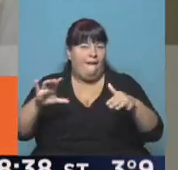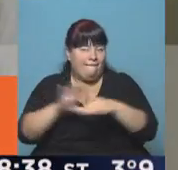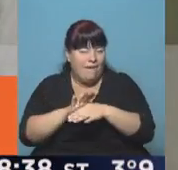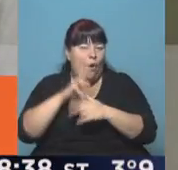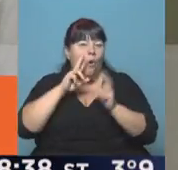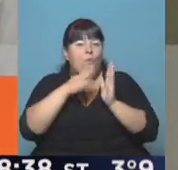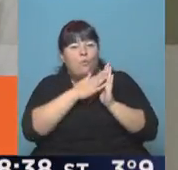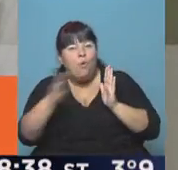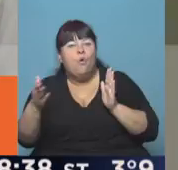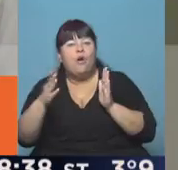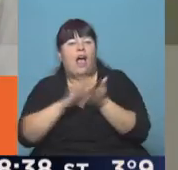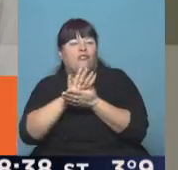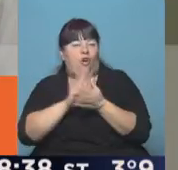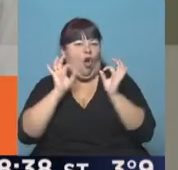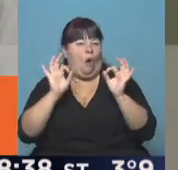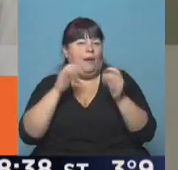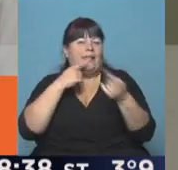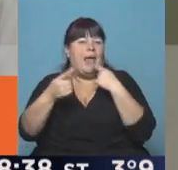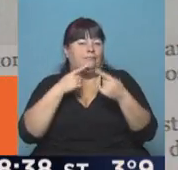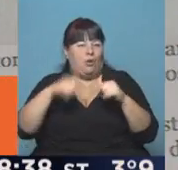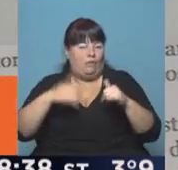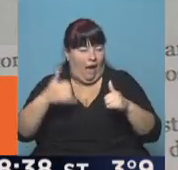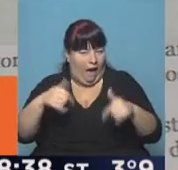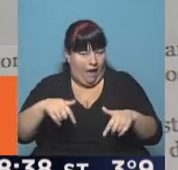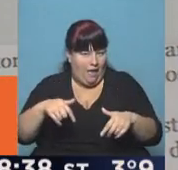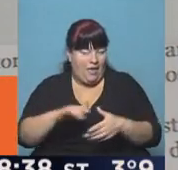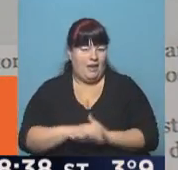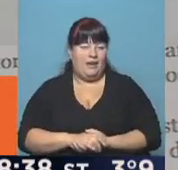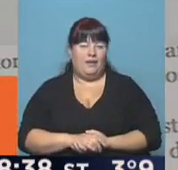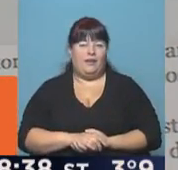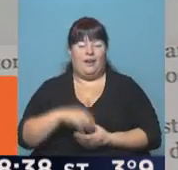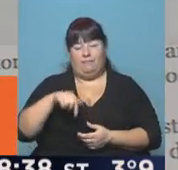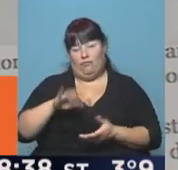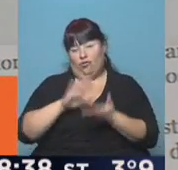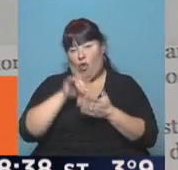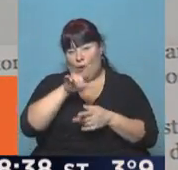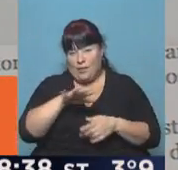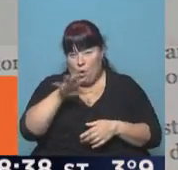construir dar una respuesta integral a las preguntas que se están gestionando hoy en día en esas áreas